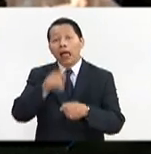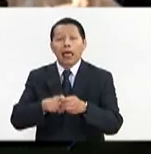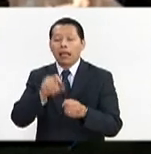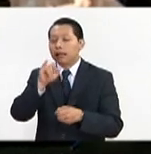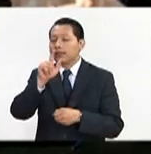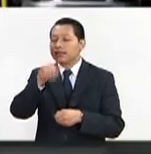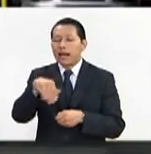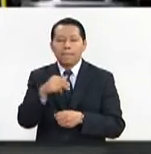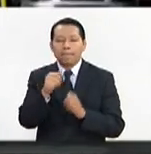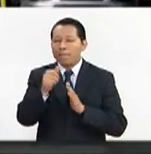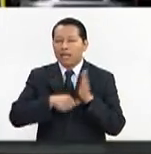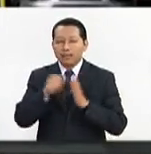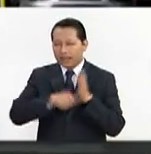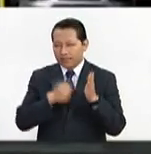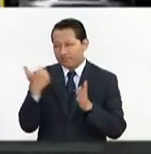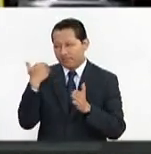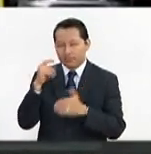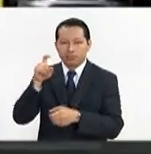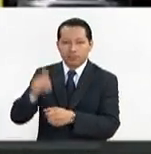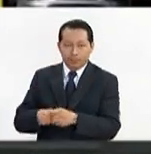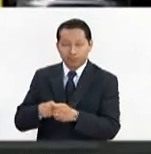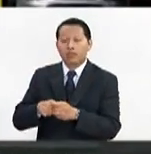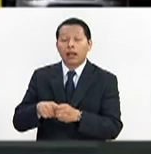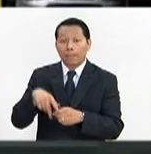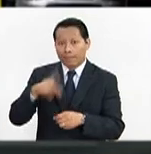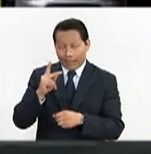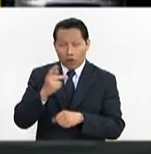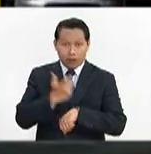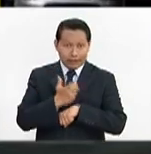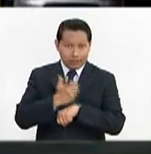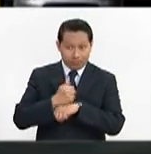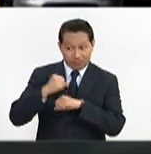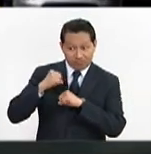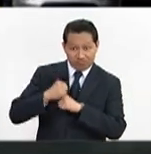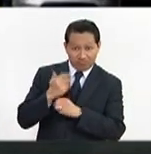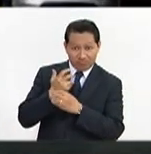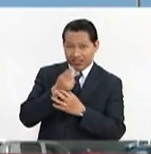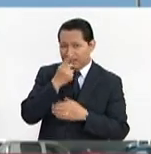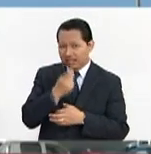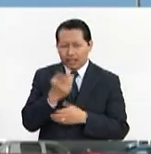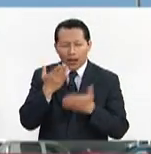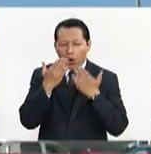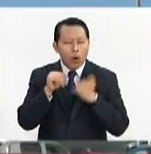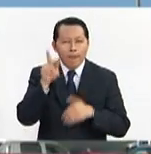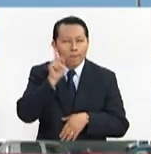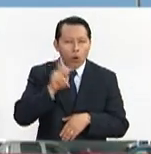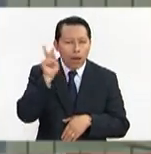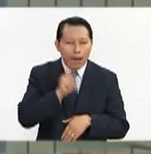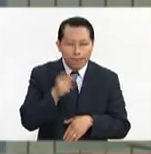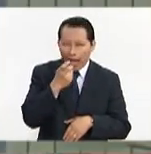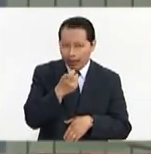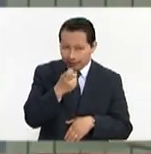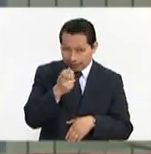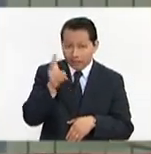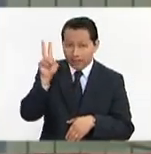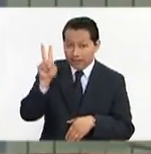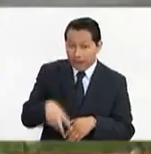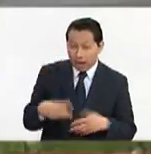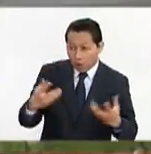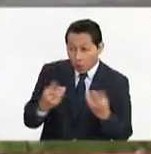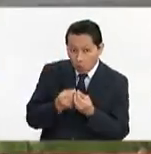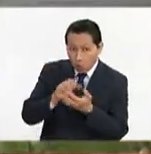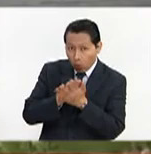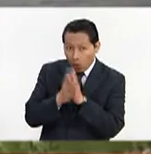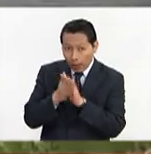unos meses. Sin embargo, de acuerdo con autoridades de los Estados Unidos, hasta el momento no existen pruebas que vinculen al atacante con este grupo